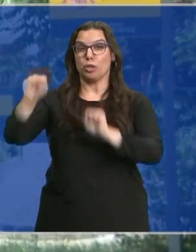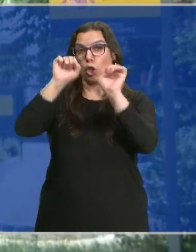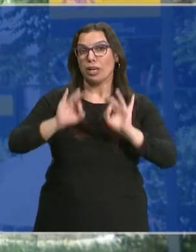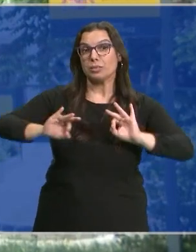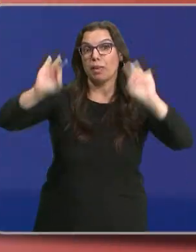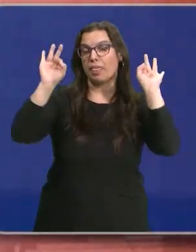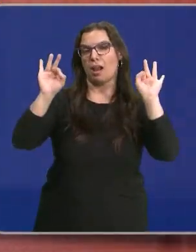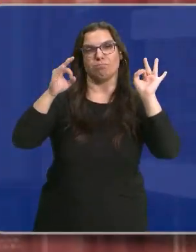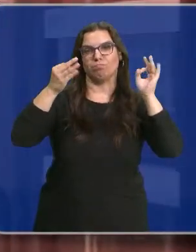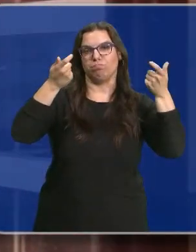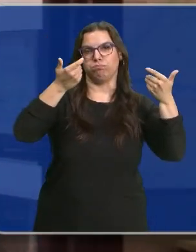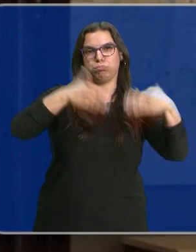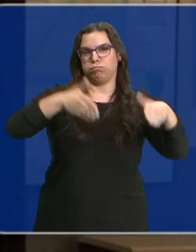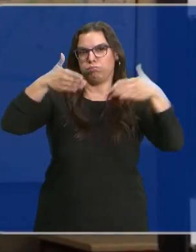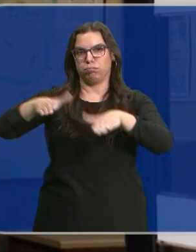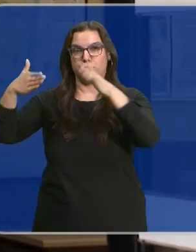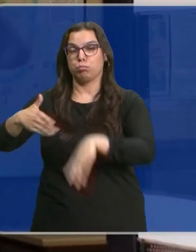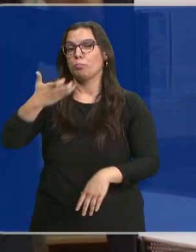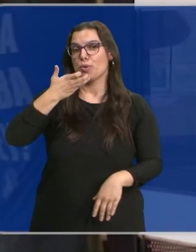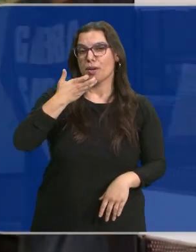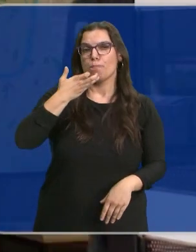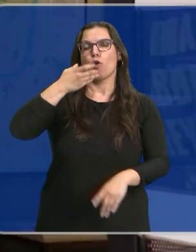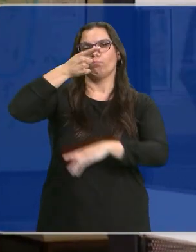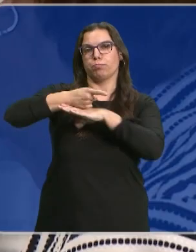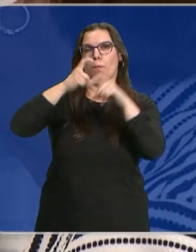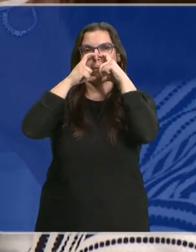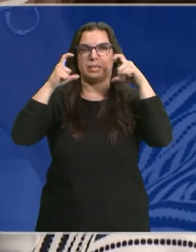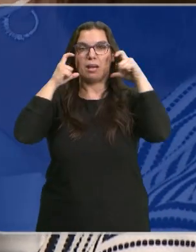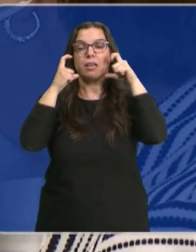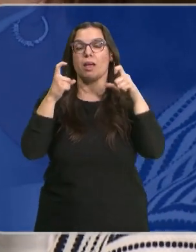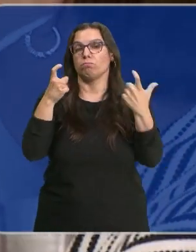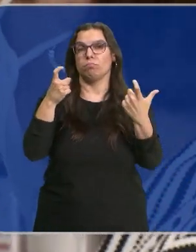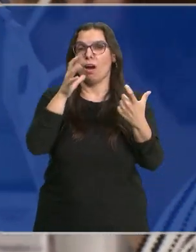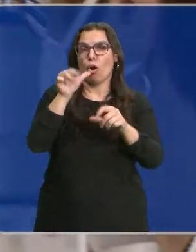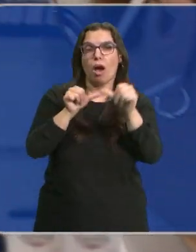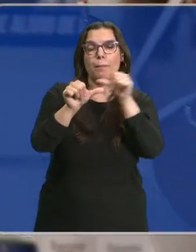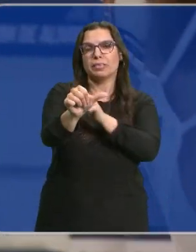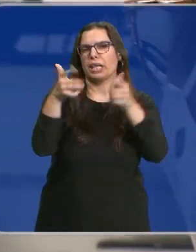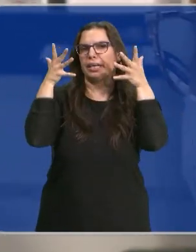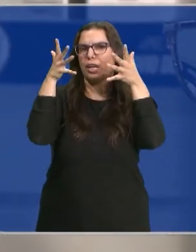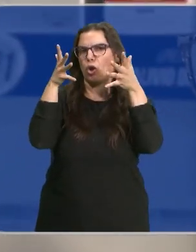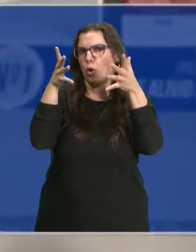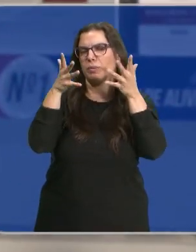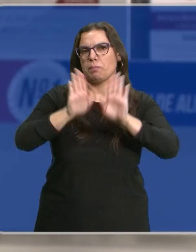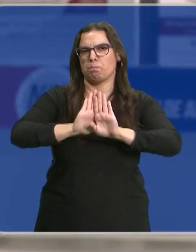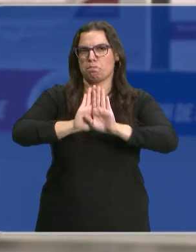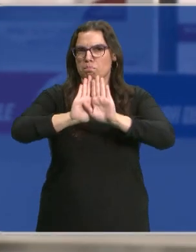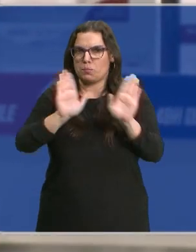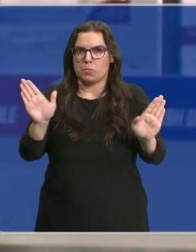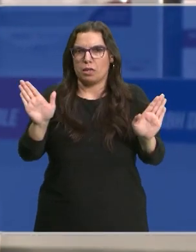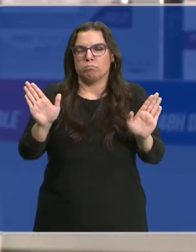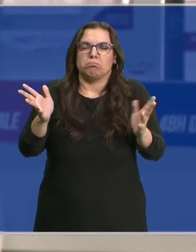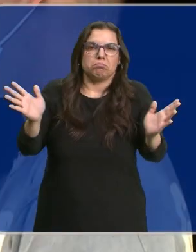extraordinarias que se tomaron como el uso de la mascarilla, pasará de ser obligatorio a que se pueda utilizar